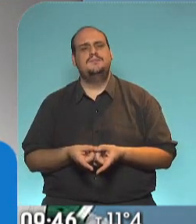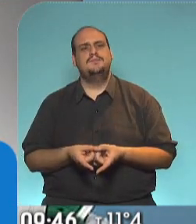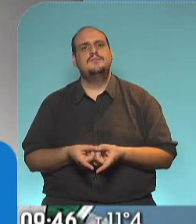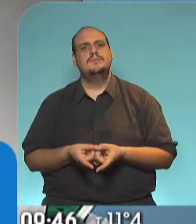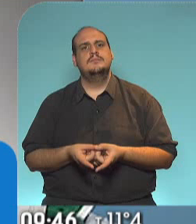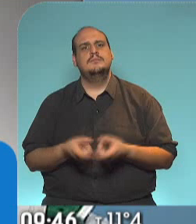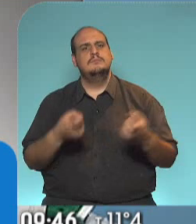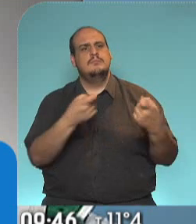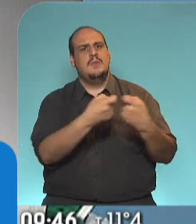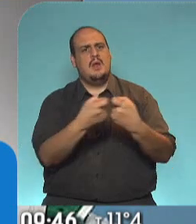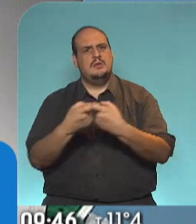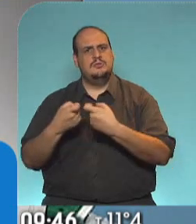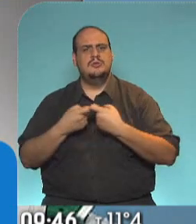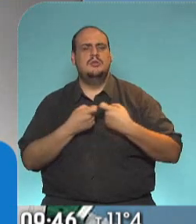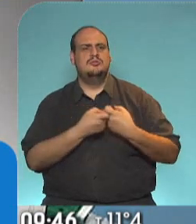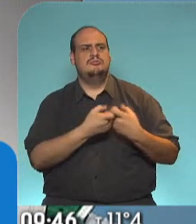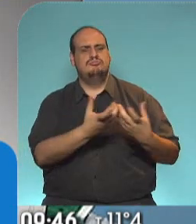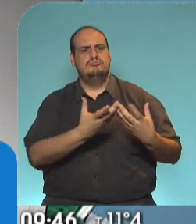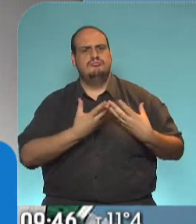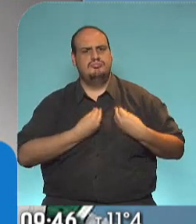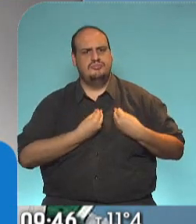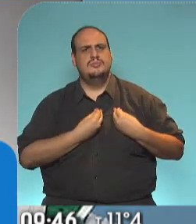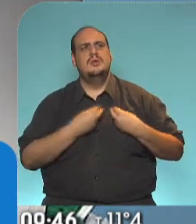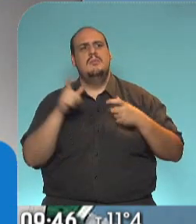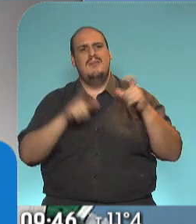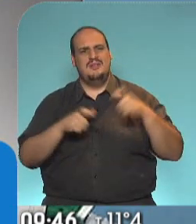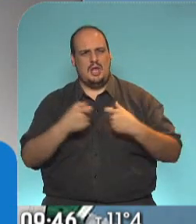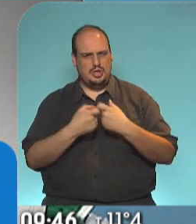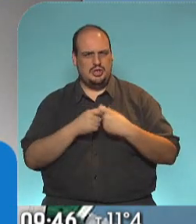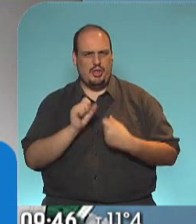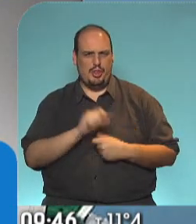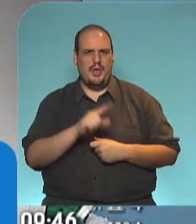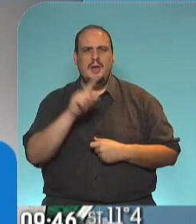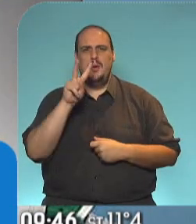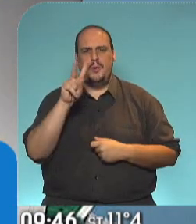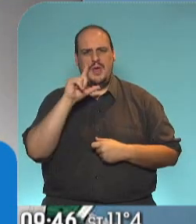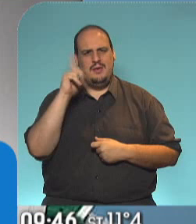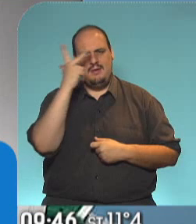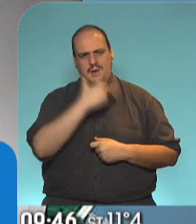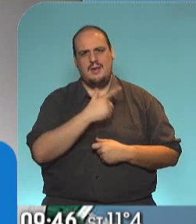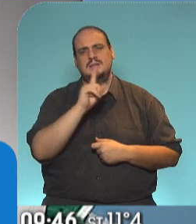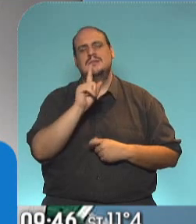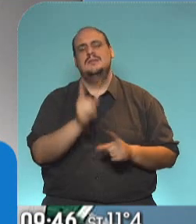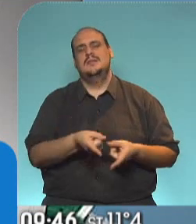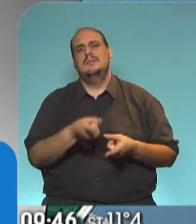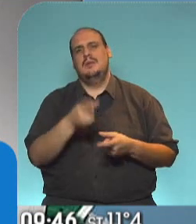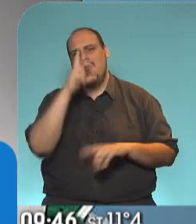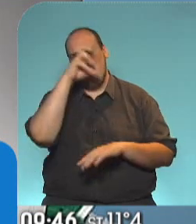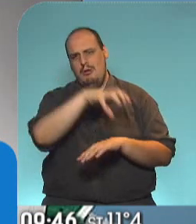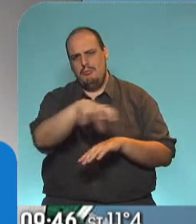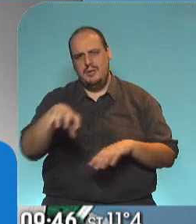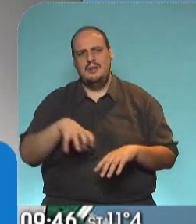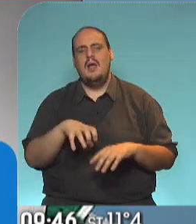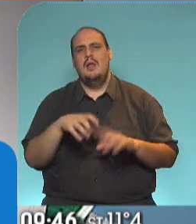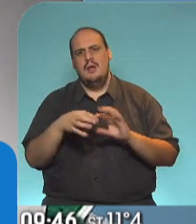apoyo de las organizaciones especialmente de las redes de personas con vih y los centros de salud primario se hayan podido acercar